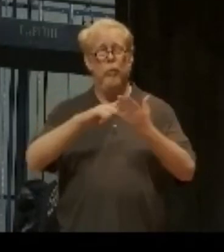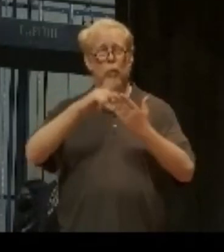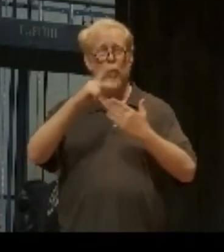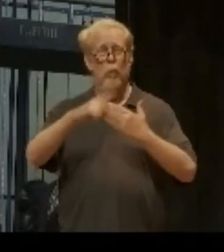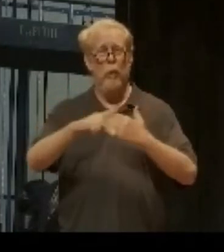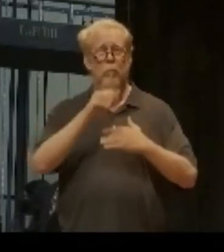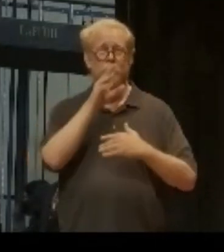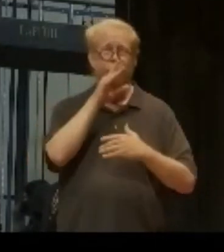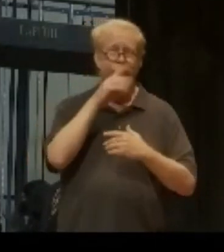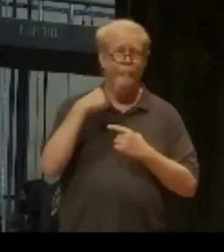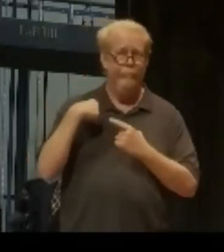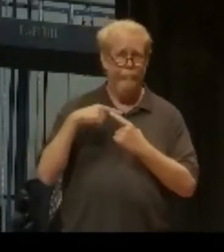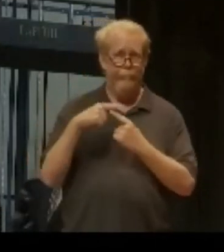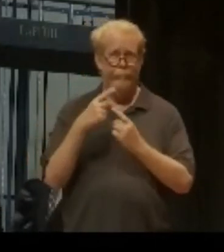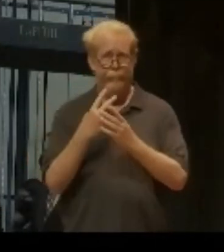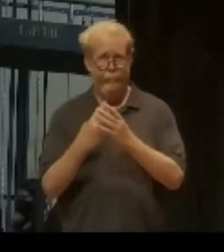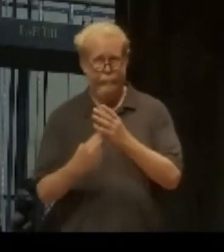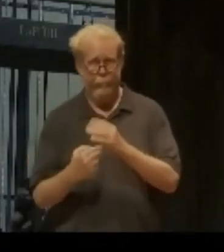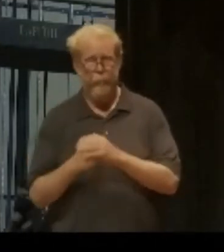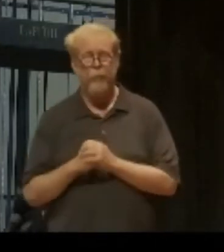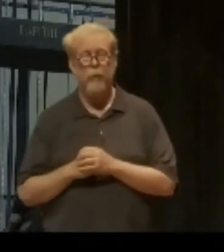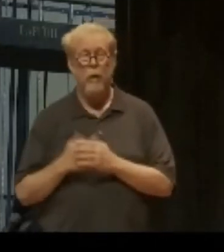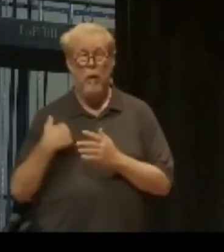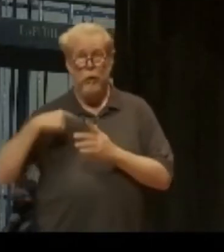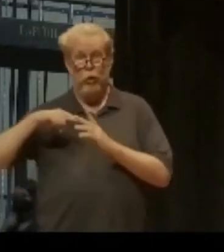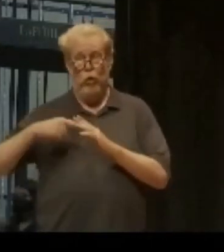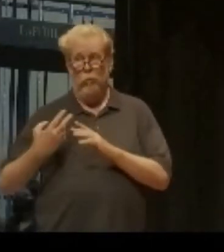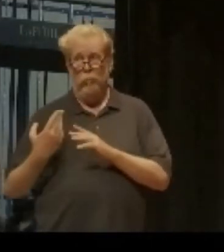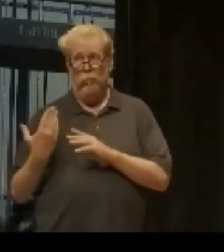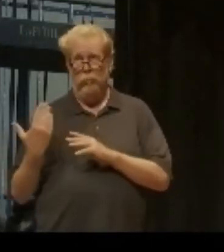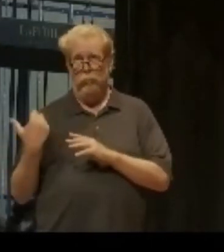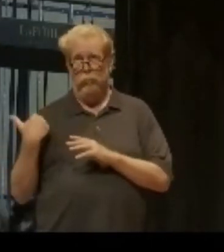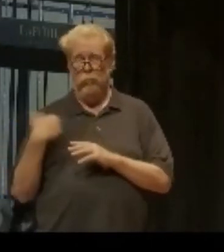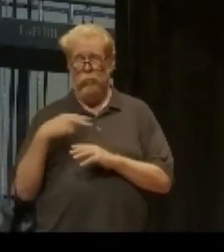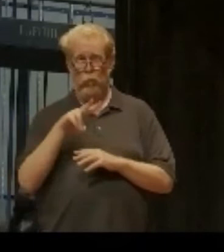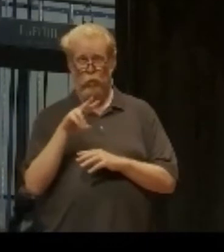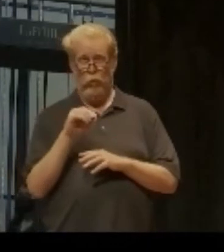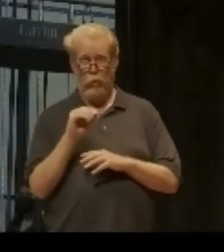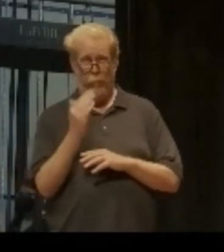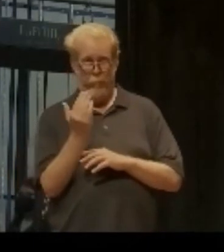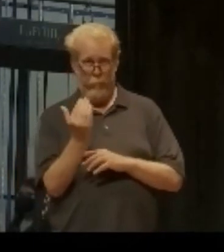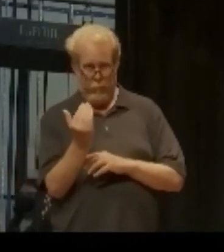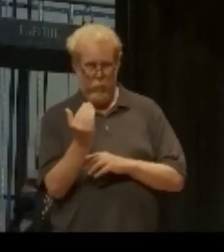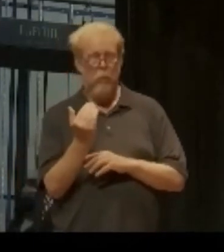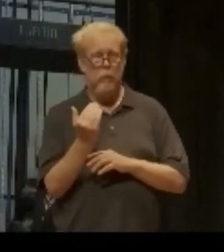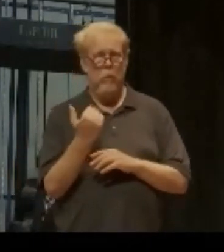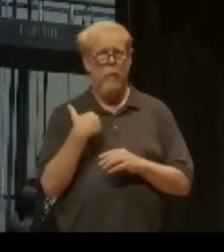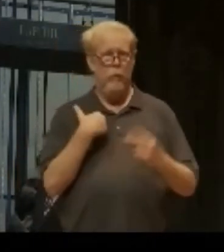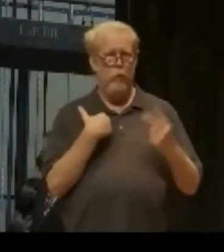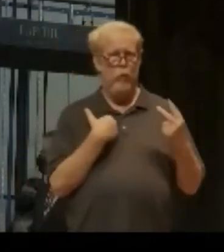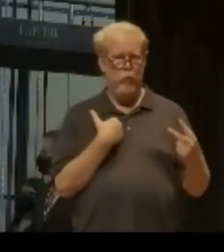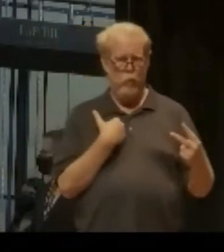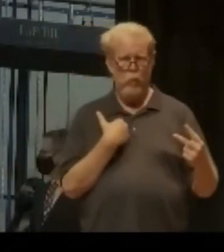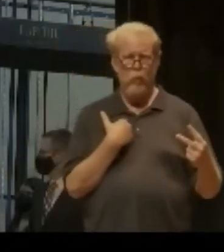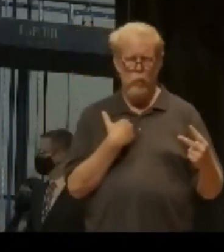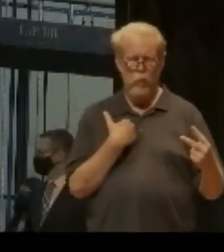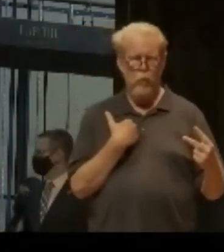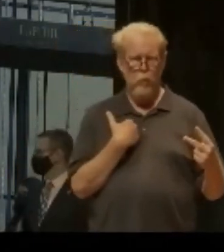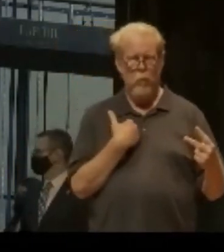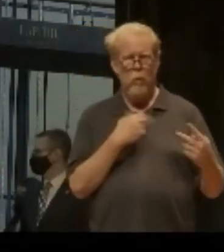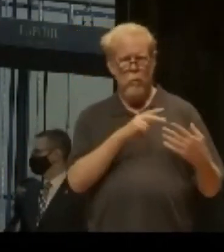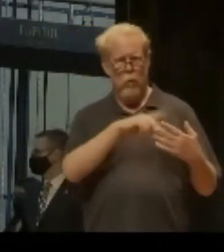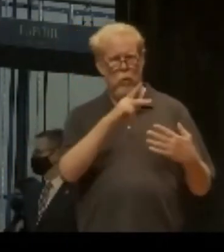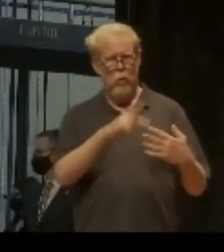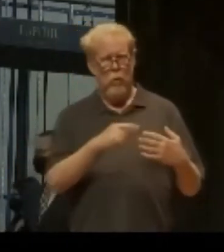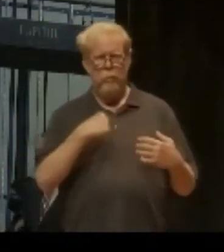el SAIS de hace 6 años, teníamos 2 programas duales, uno en Bonham y uno en Hearth, muy buenos programas. Pero cuando